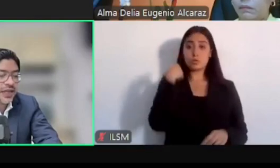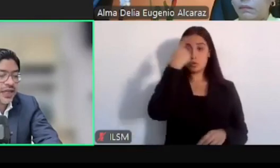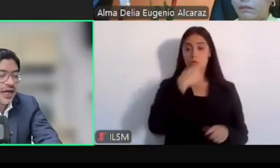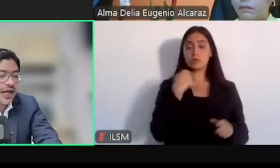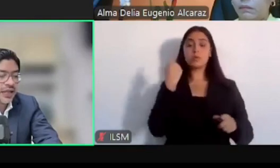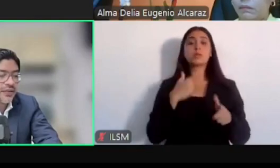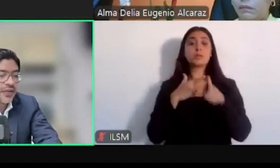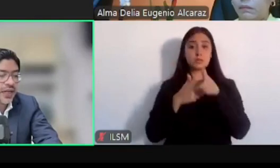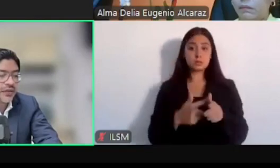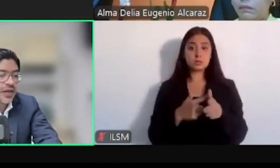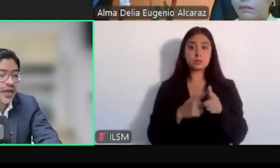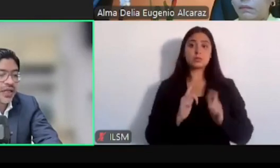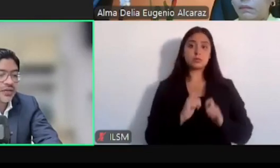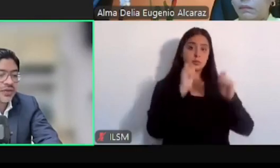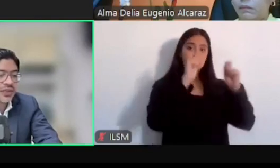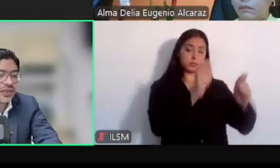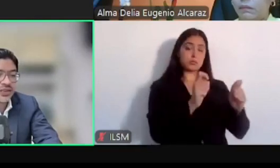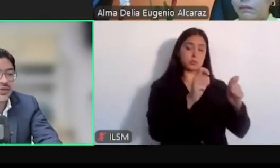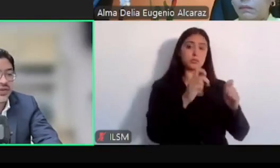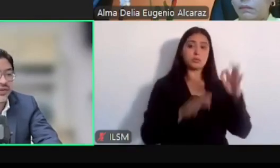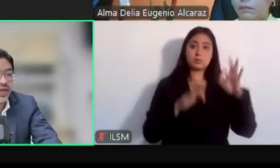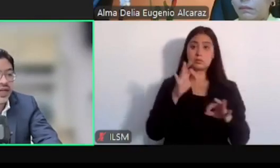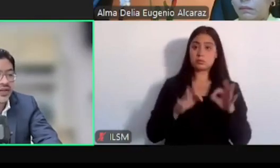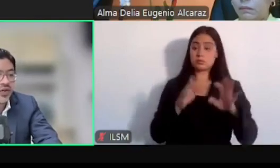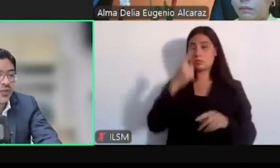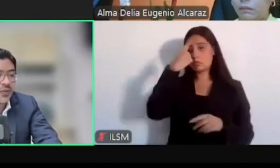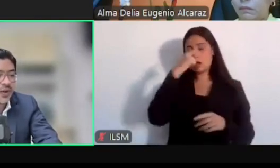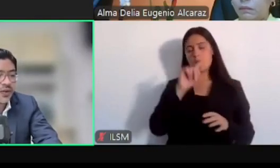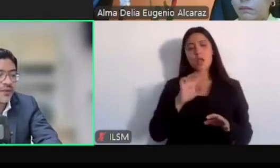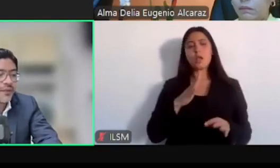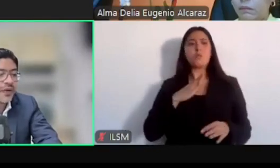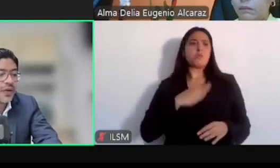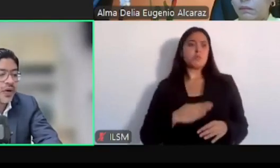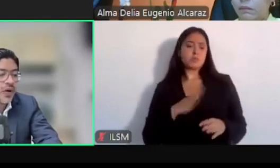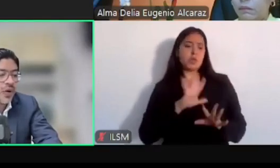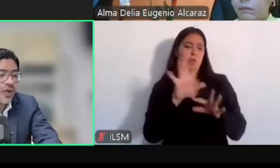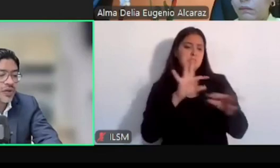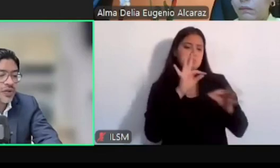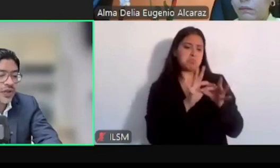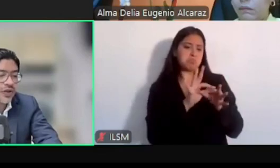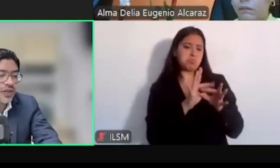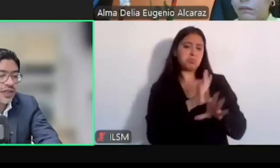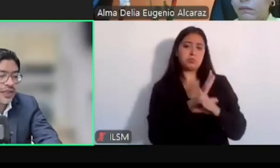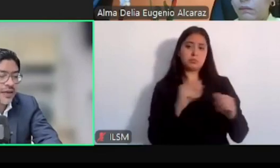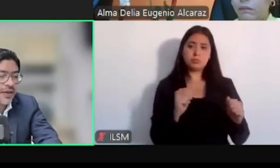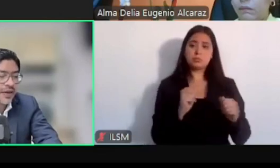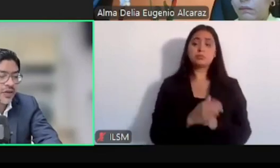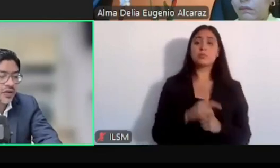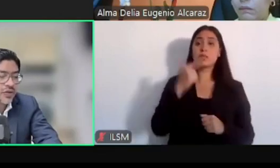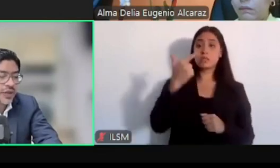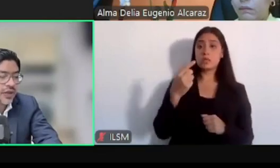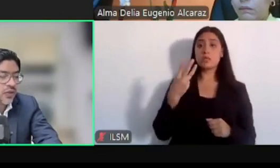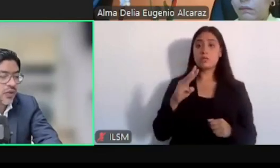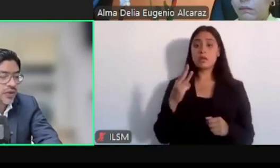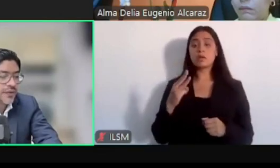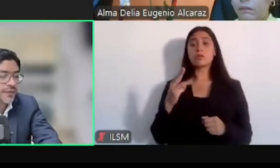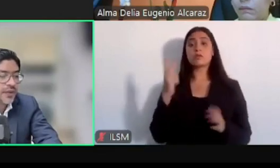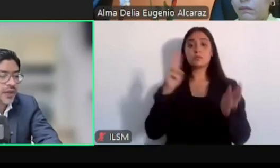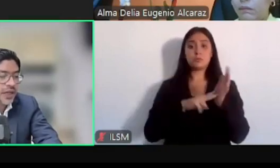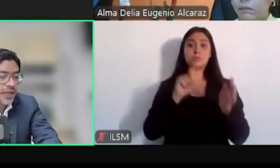remitiera al tribunal electoral las constancias que justificaran su cumplimiento lo cual sucedió el 7 de mayo de